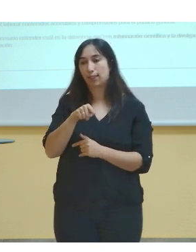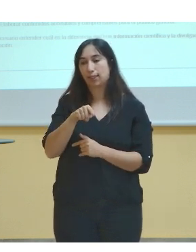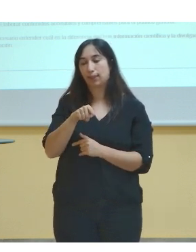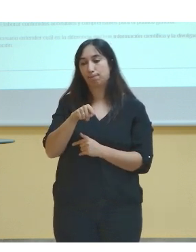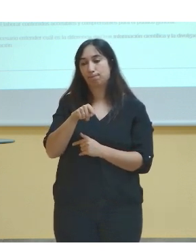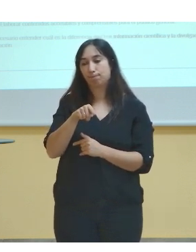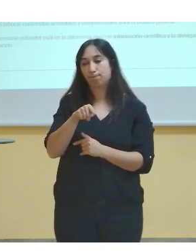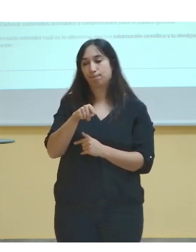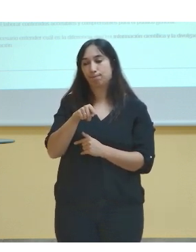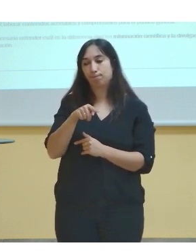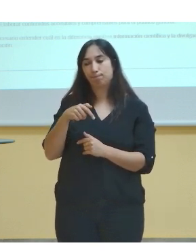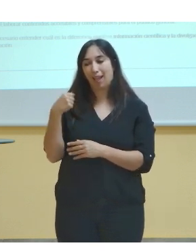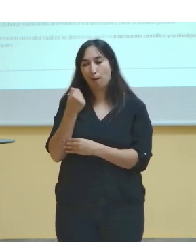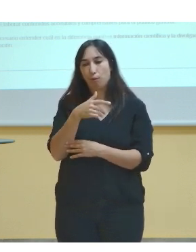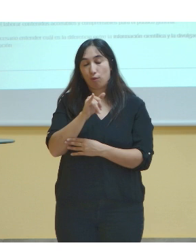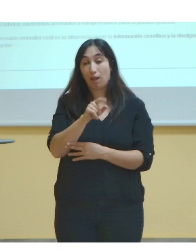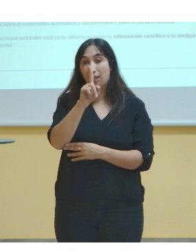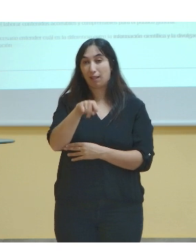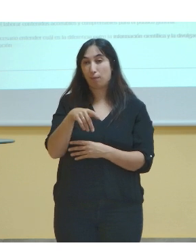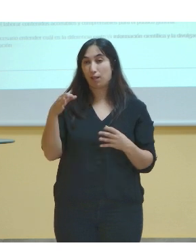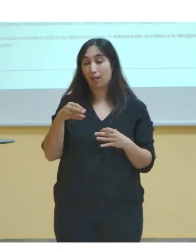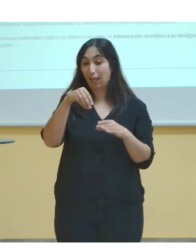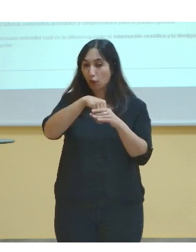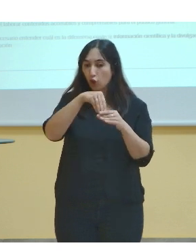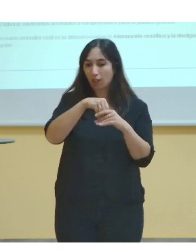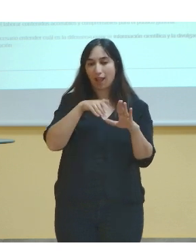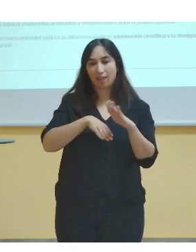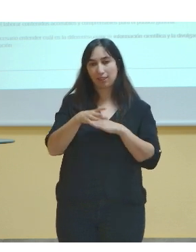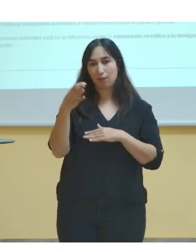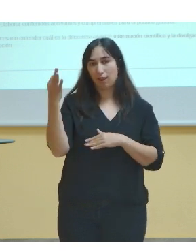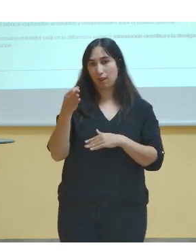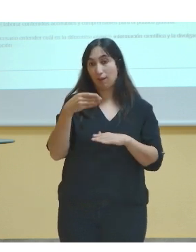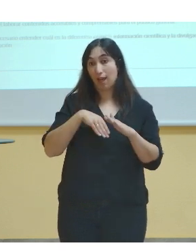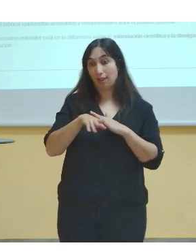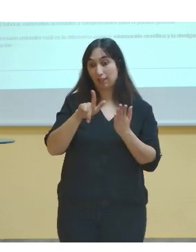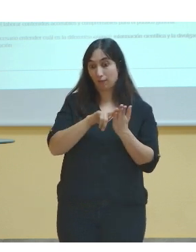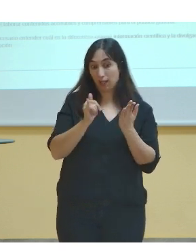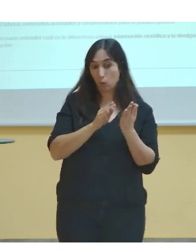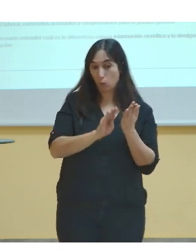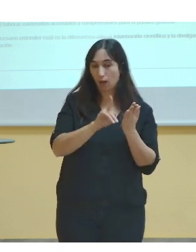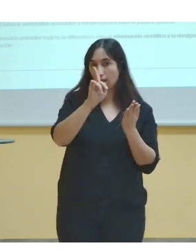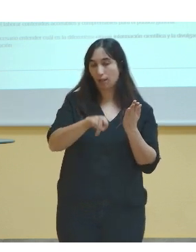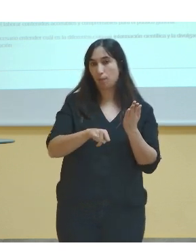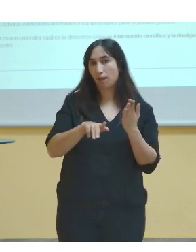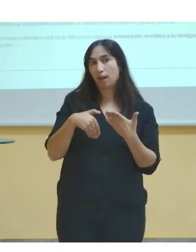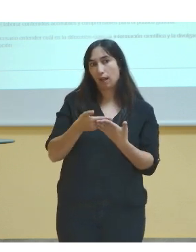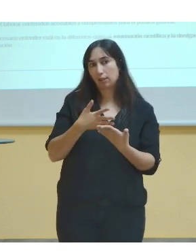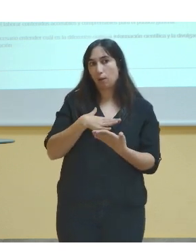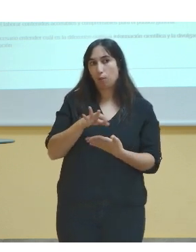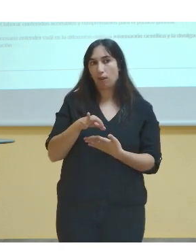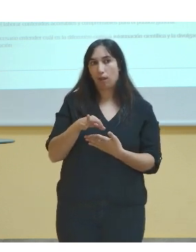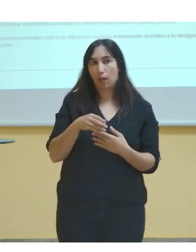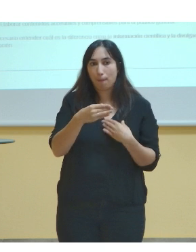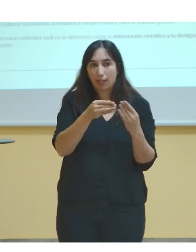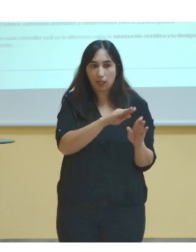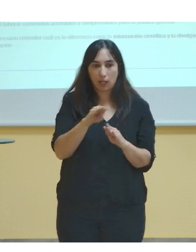más refrendadas, y desde luego que los contenidos sean accesibles en el lenguaje, y también incluso pues en los